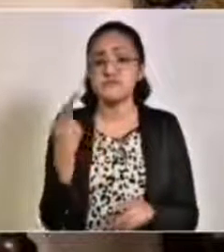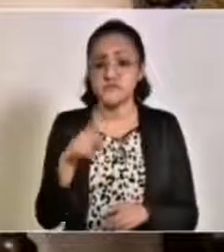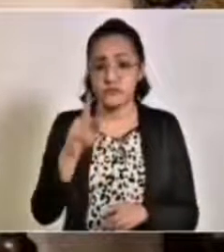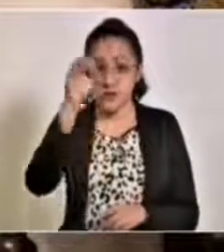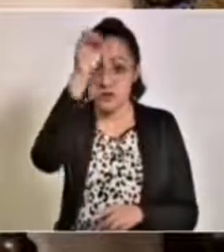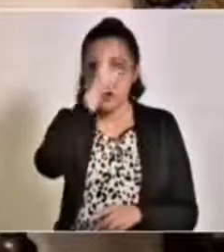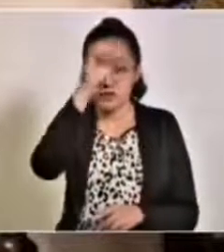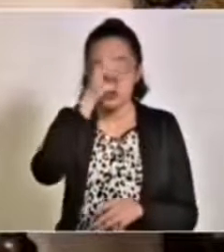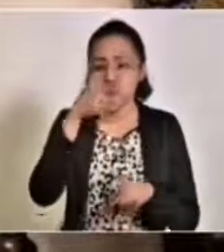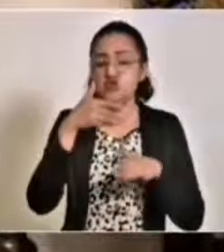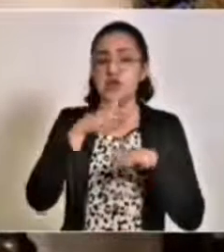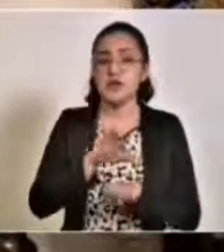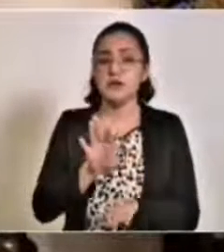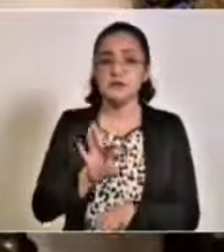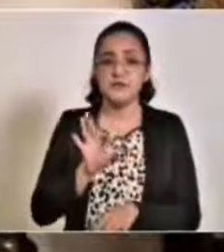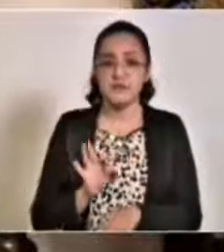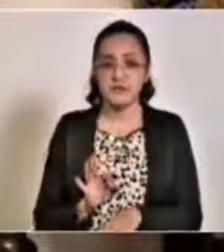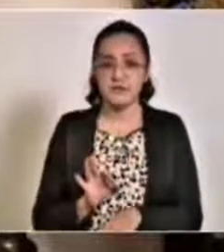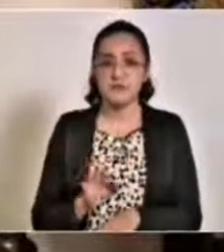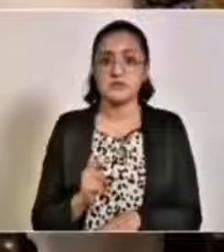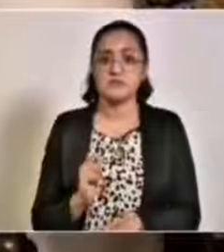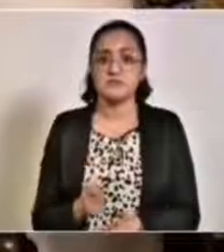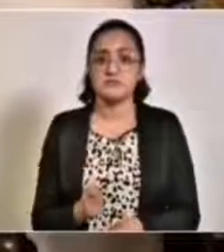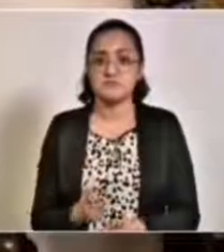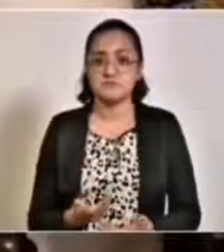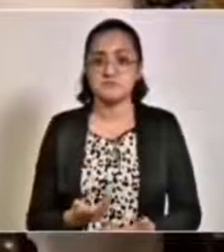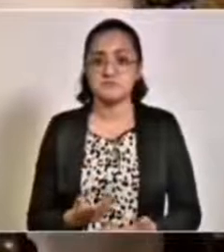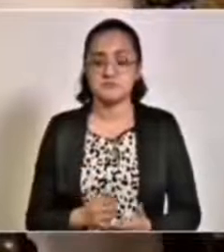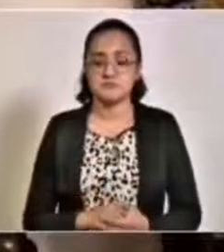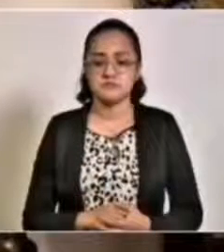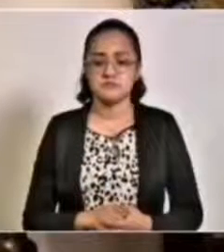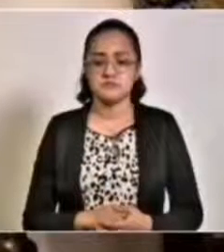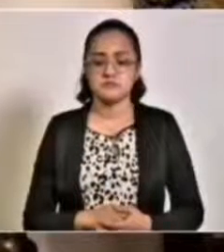opinión sobre encontrar